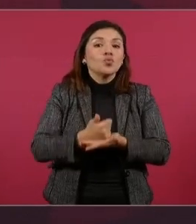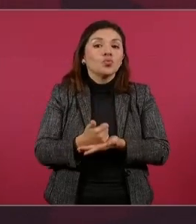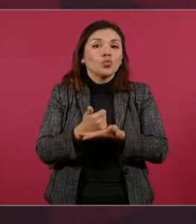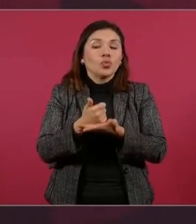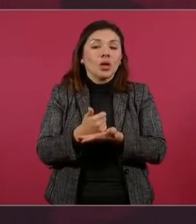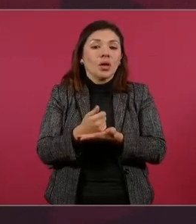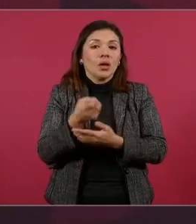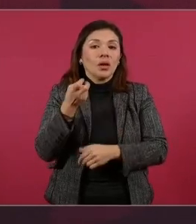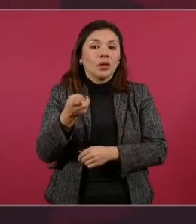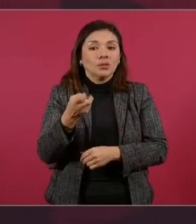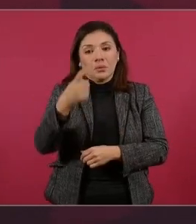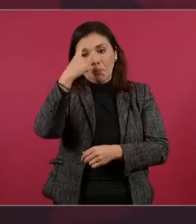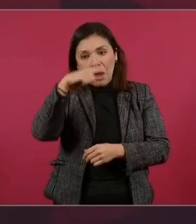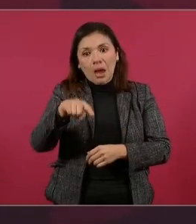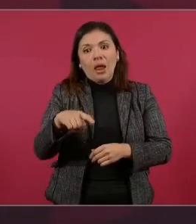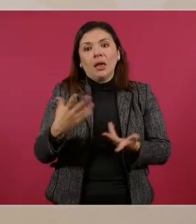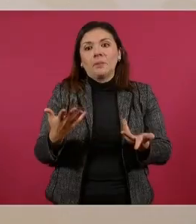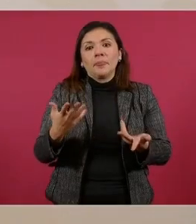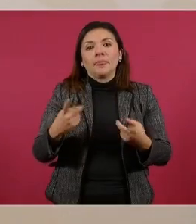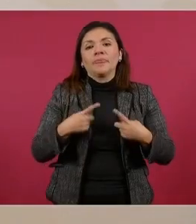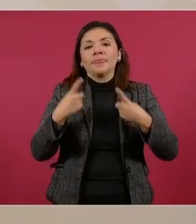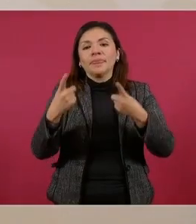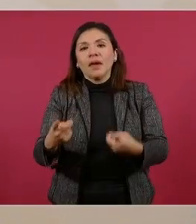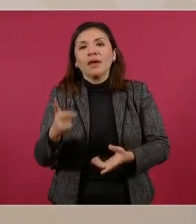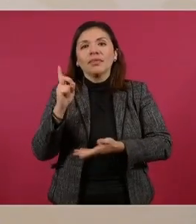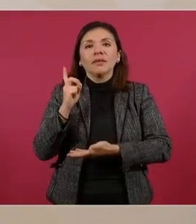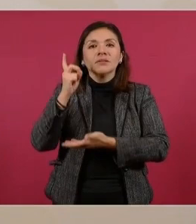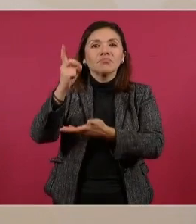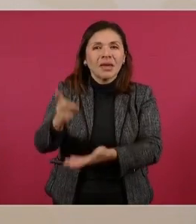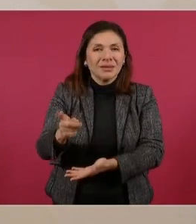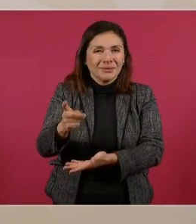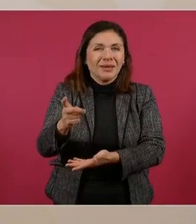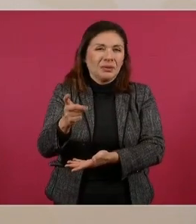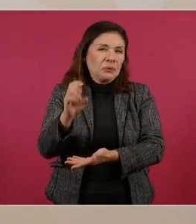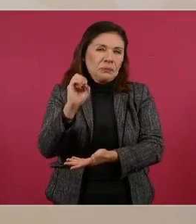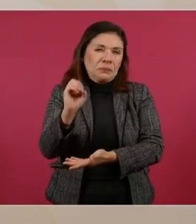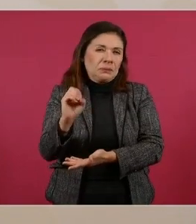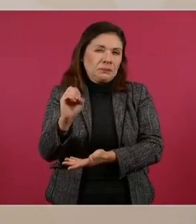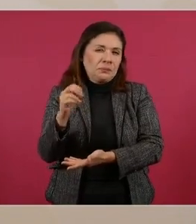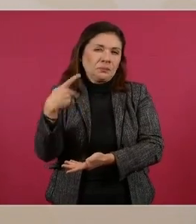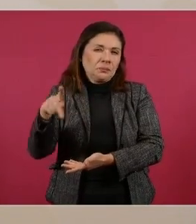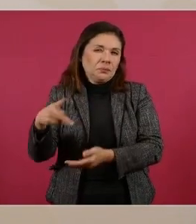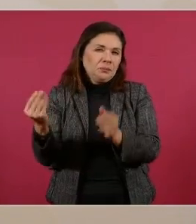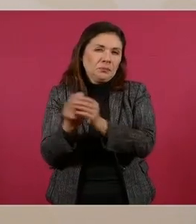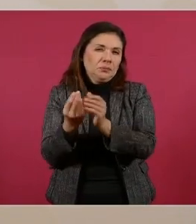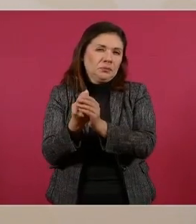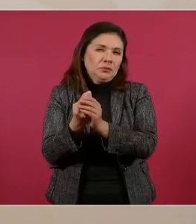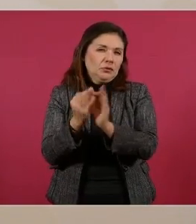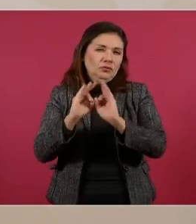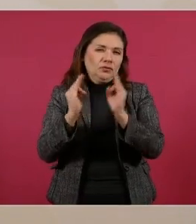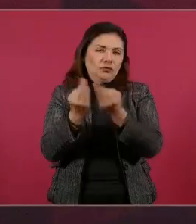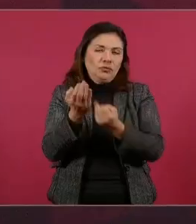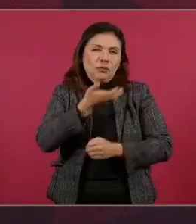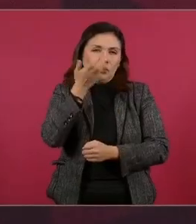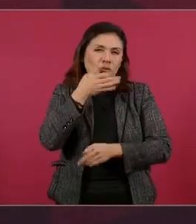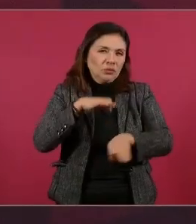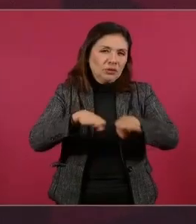ayudaban entregándoles despensa Ese es el modos operandi